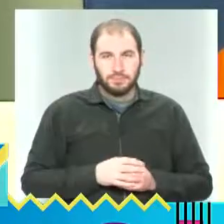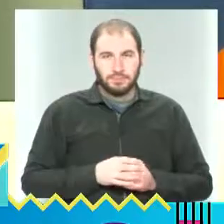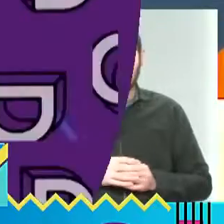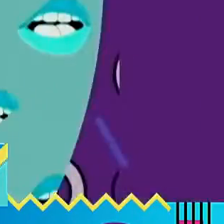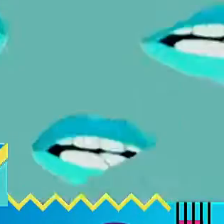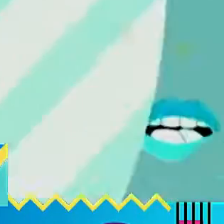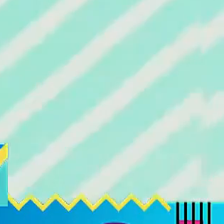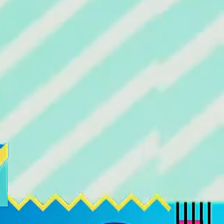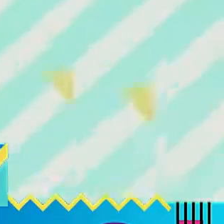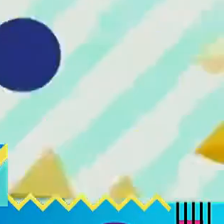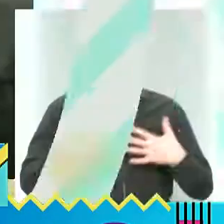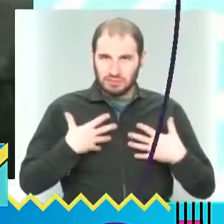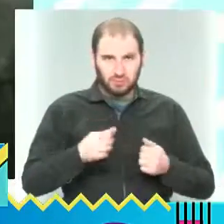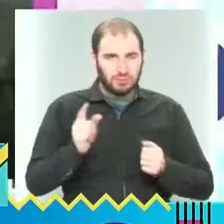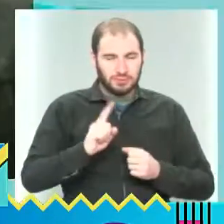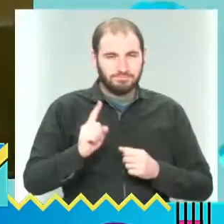no de seguridad, celdas